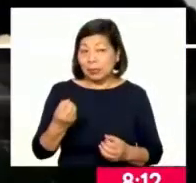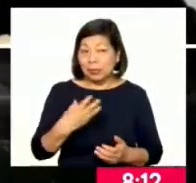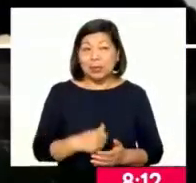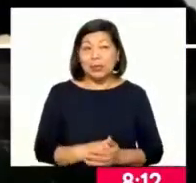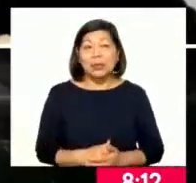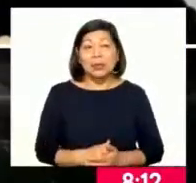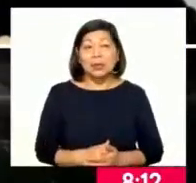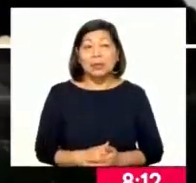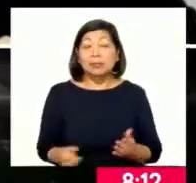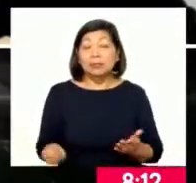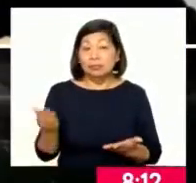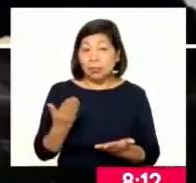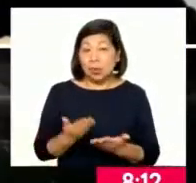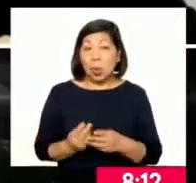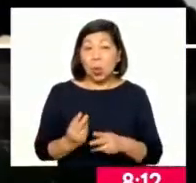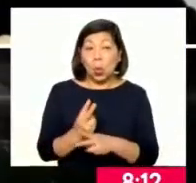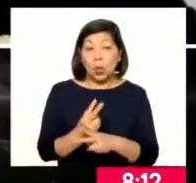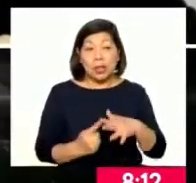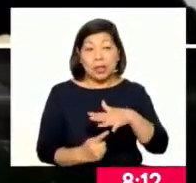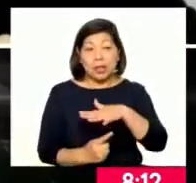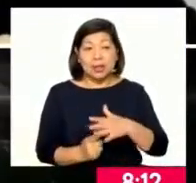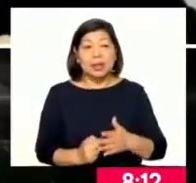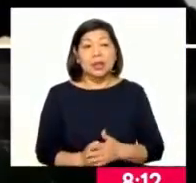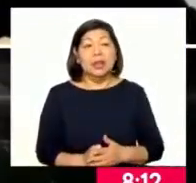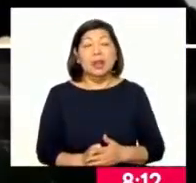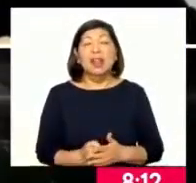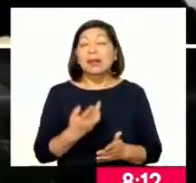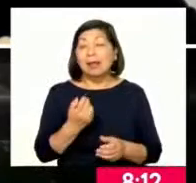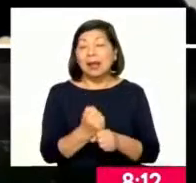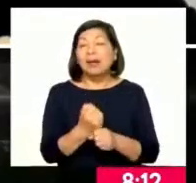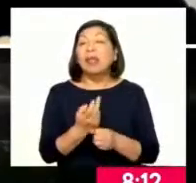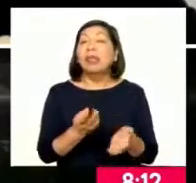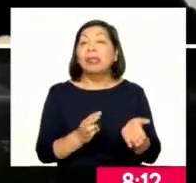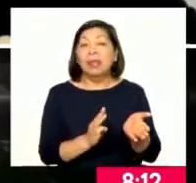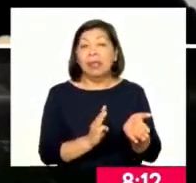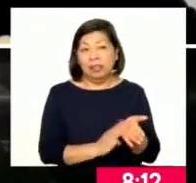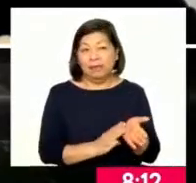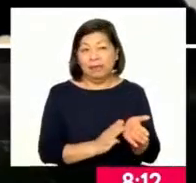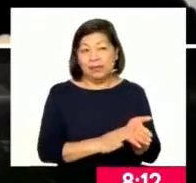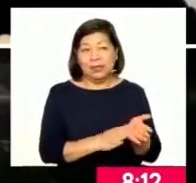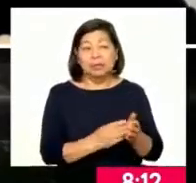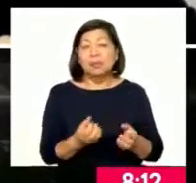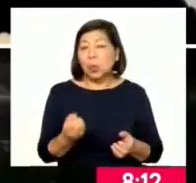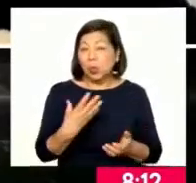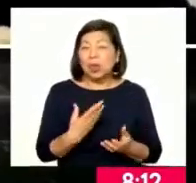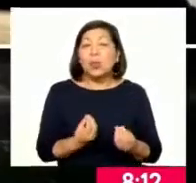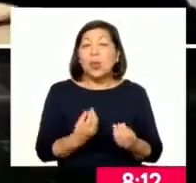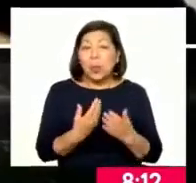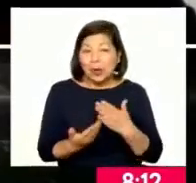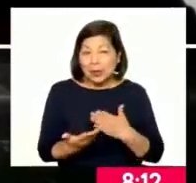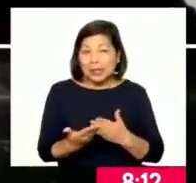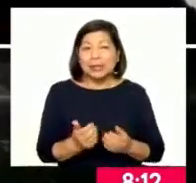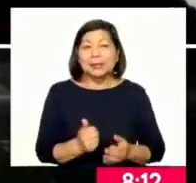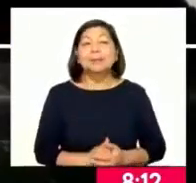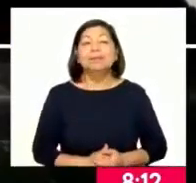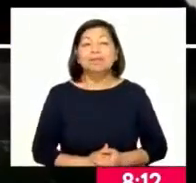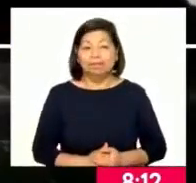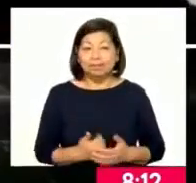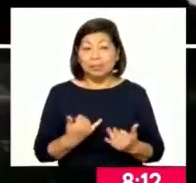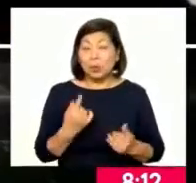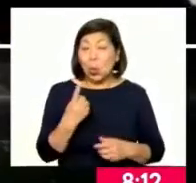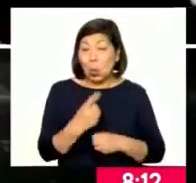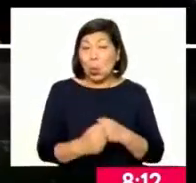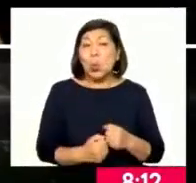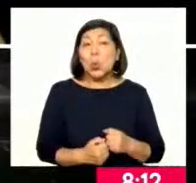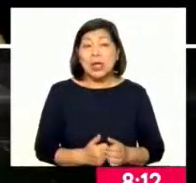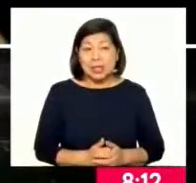es adjunta para el medio ambiente de la Defensoría del Pueblo. Cuéntanos, muy buenos días. A un año